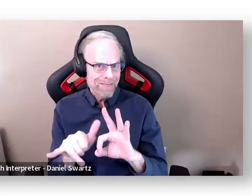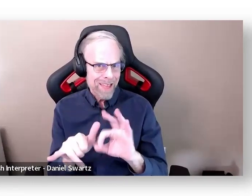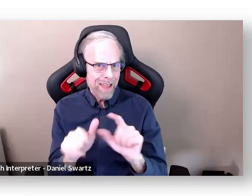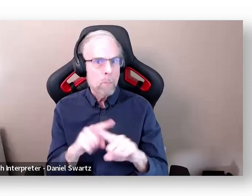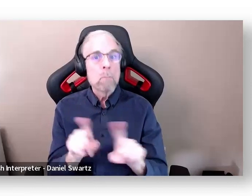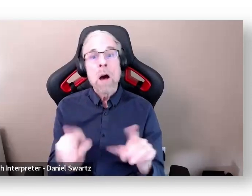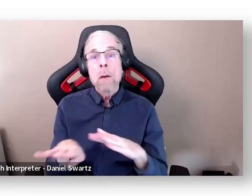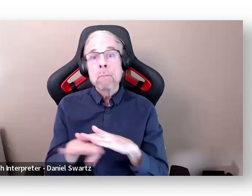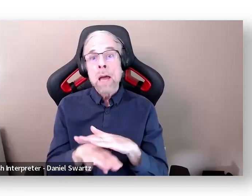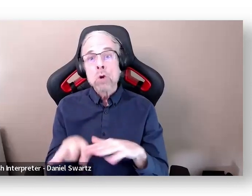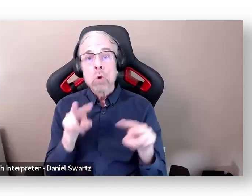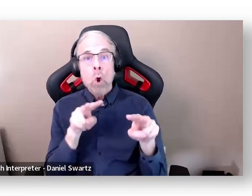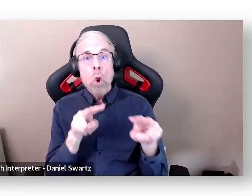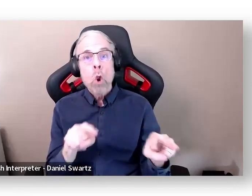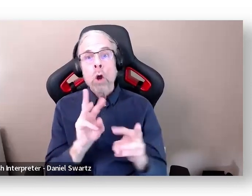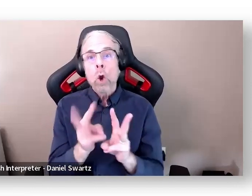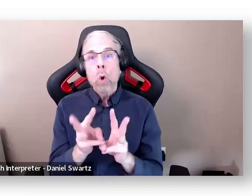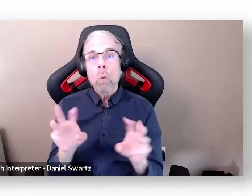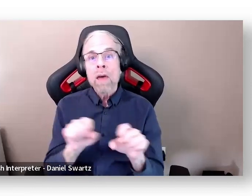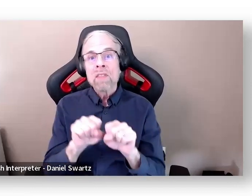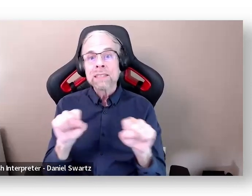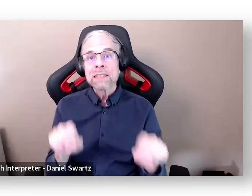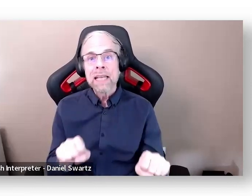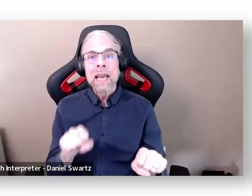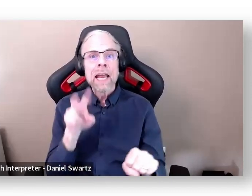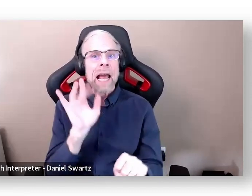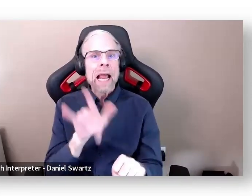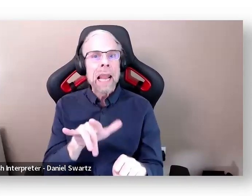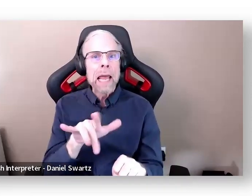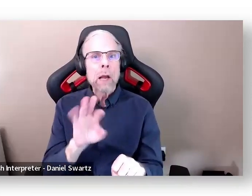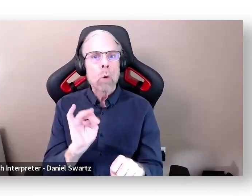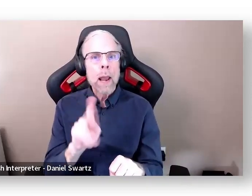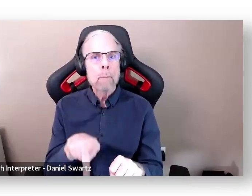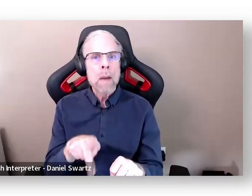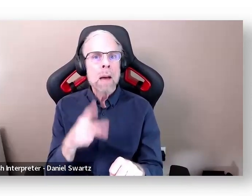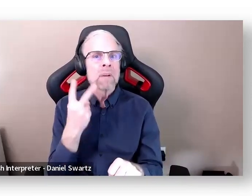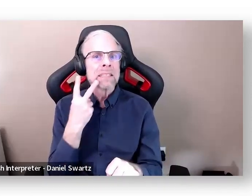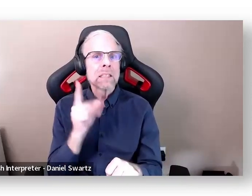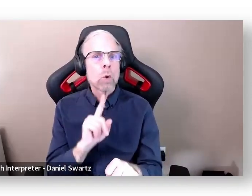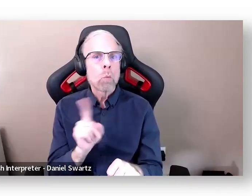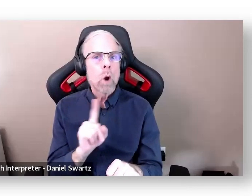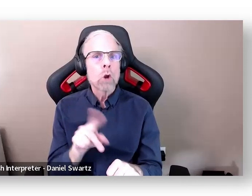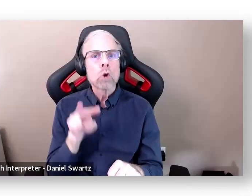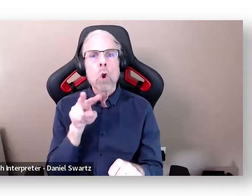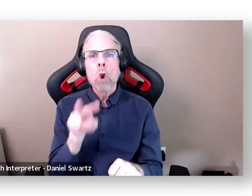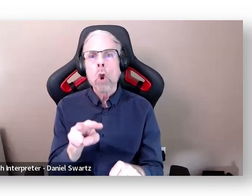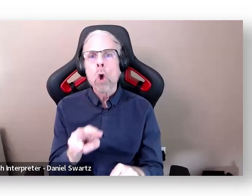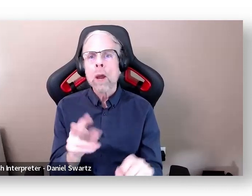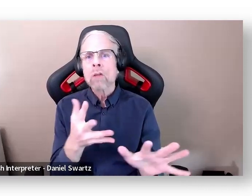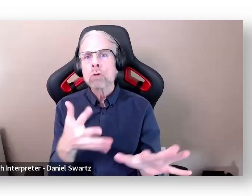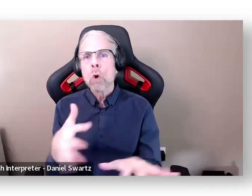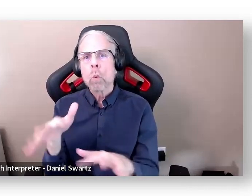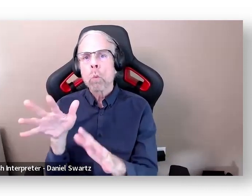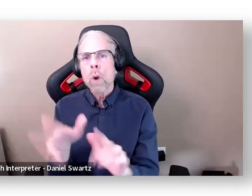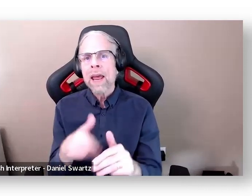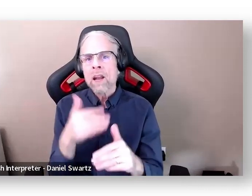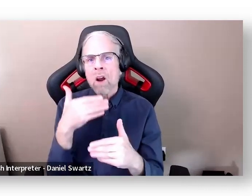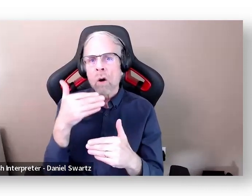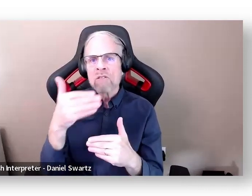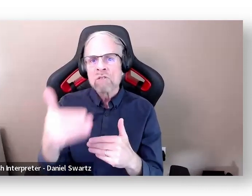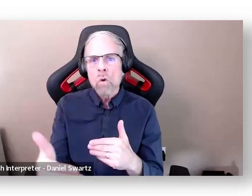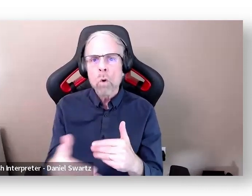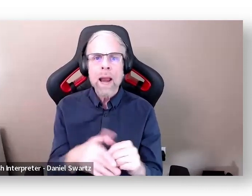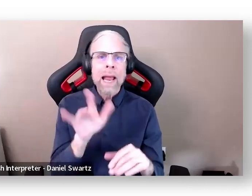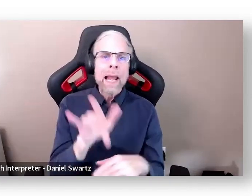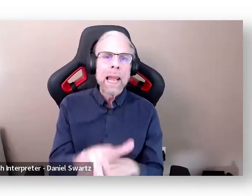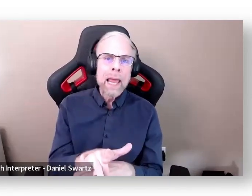Aquí pueden ver todos los gráficos. Es un poco difícil para interpretar todo eso, pero ustedes pueden seleccionar una estación meteorológica y luego pueden